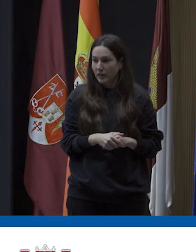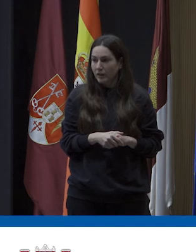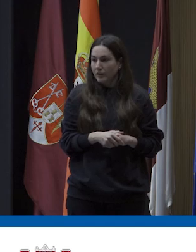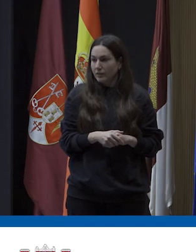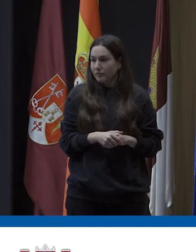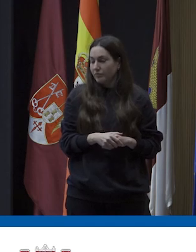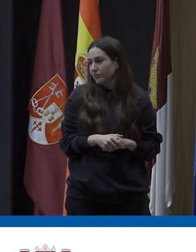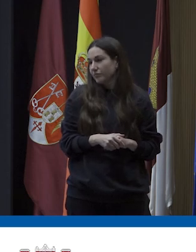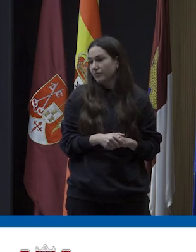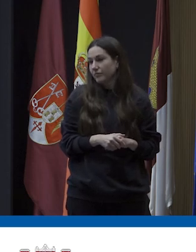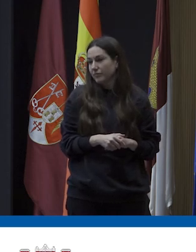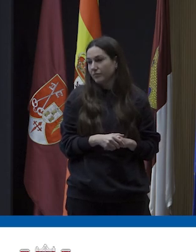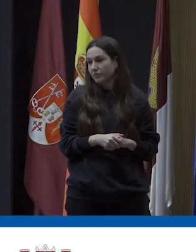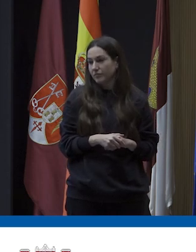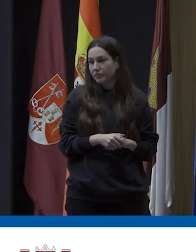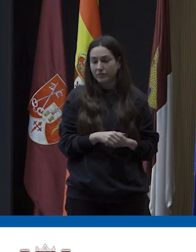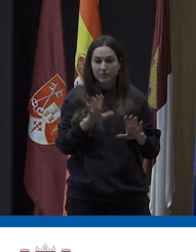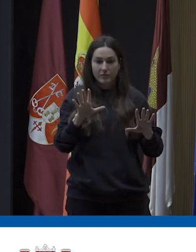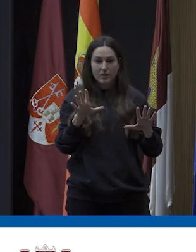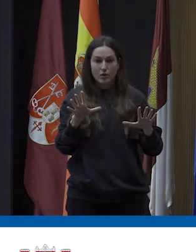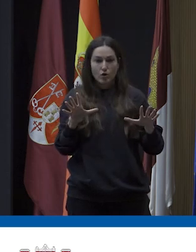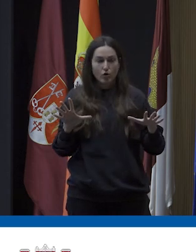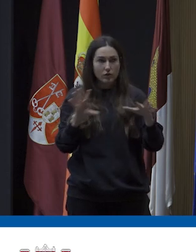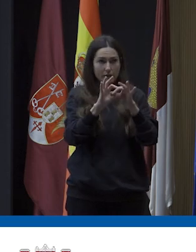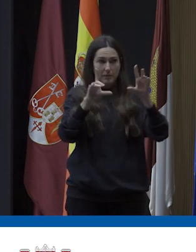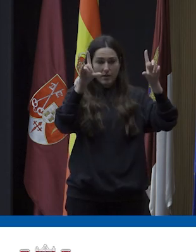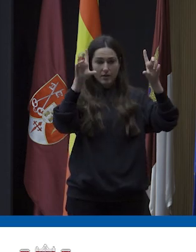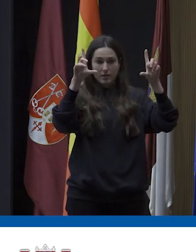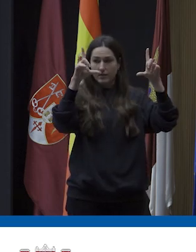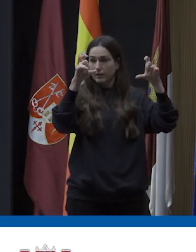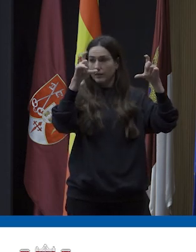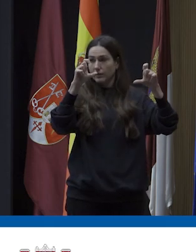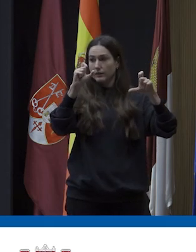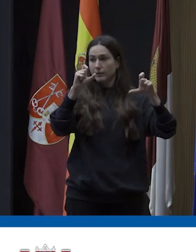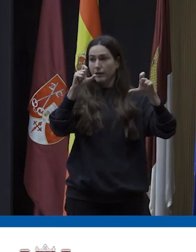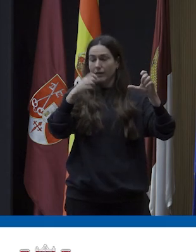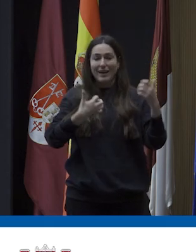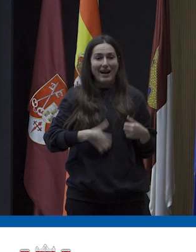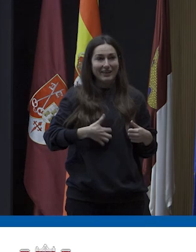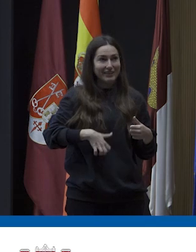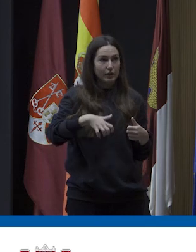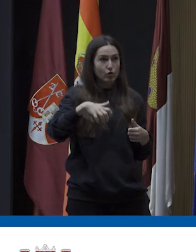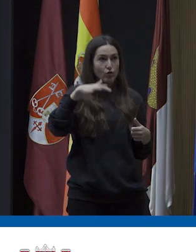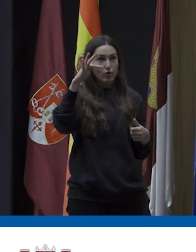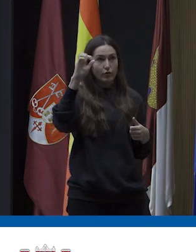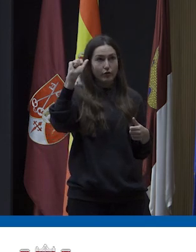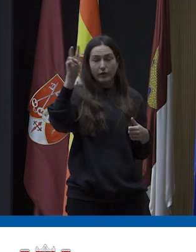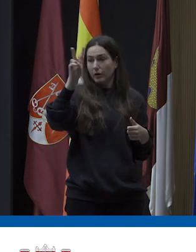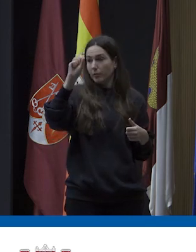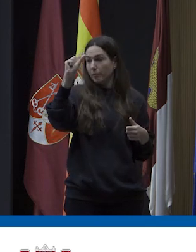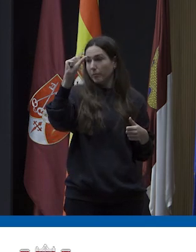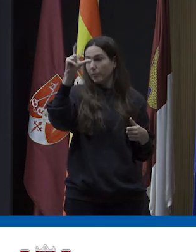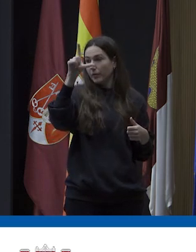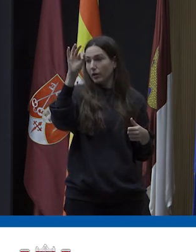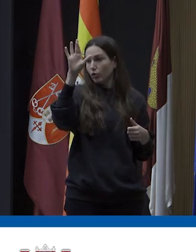Quizá por enlazar con la última diapositiva del argentino René Favaloro, un hombre,